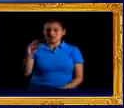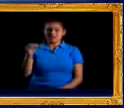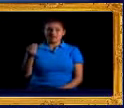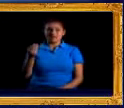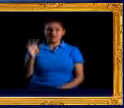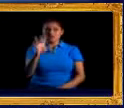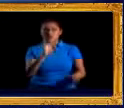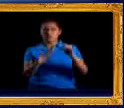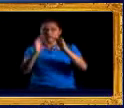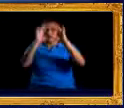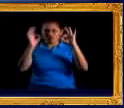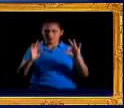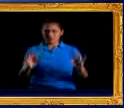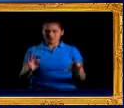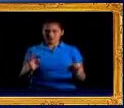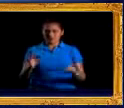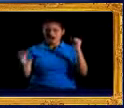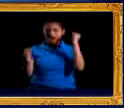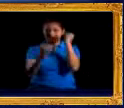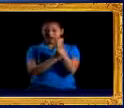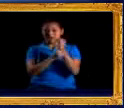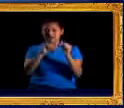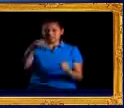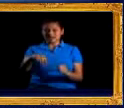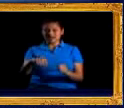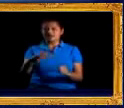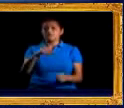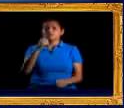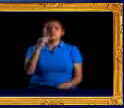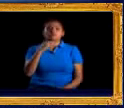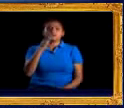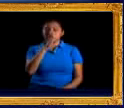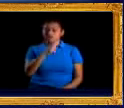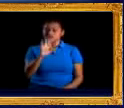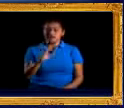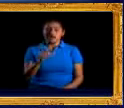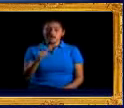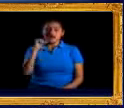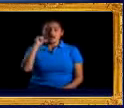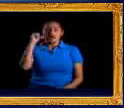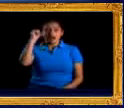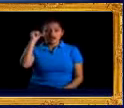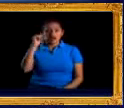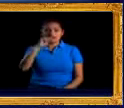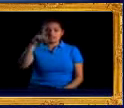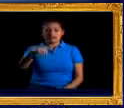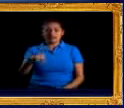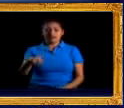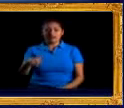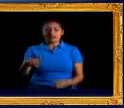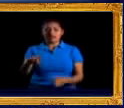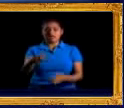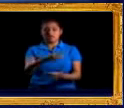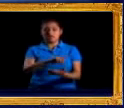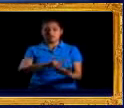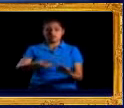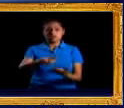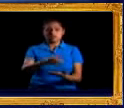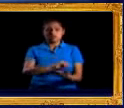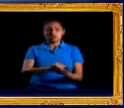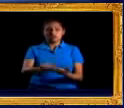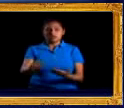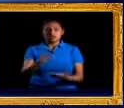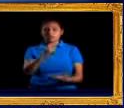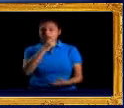alguna manera Adán estaba en el huerto y con artimañas de error, con mentira, buscó engañar a